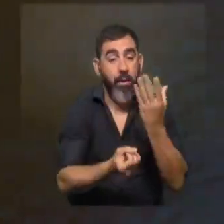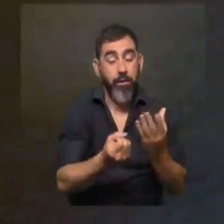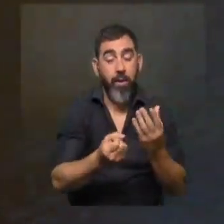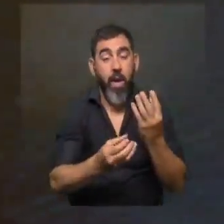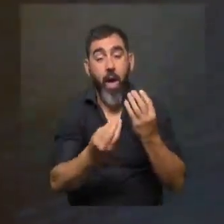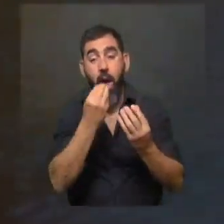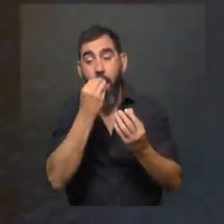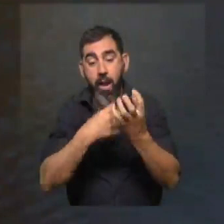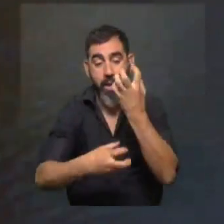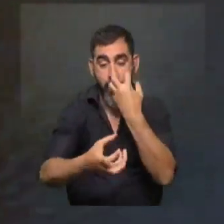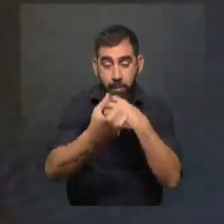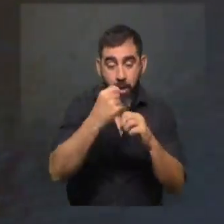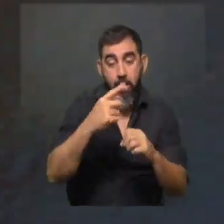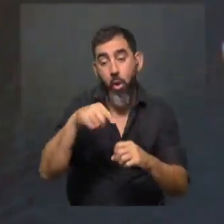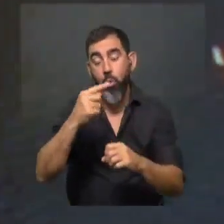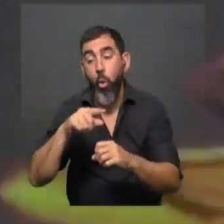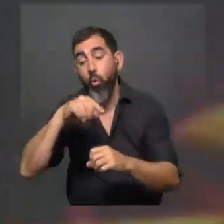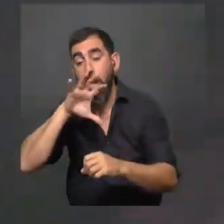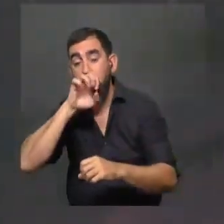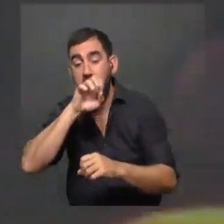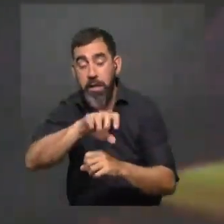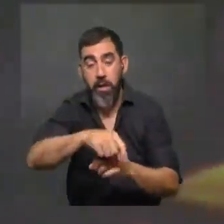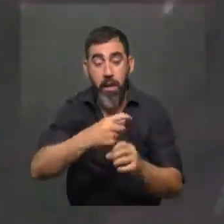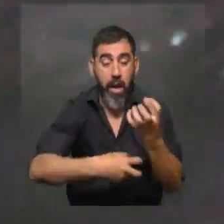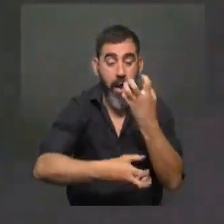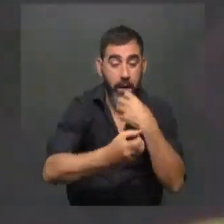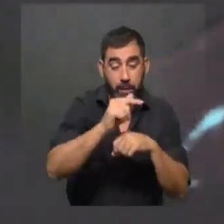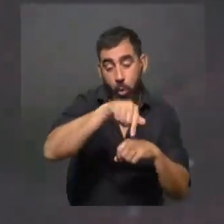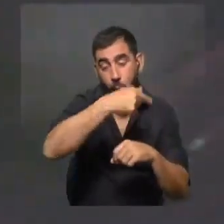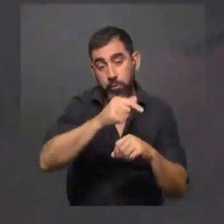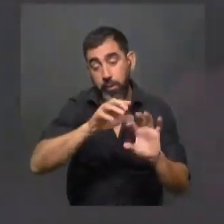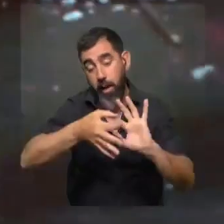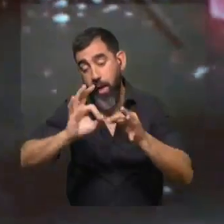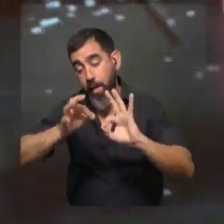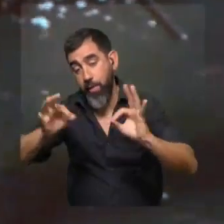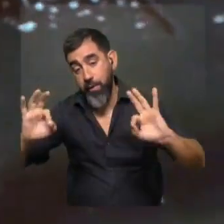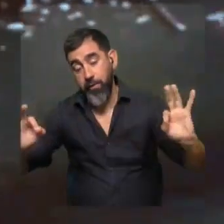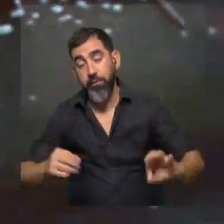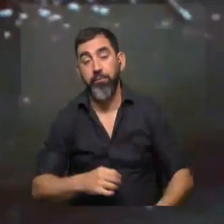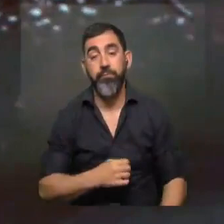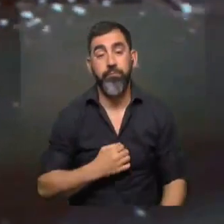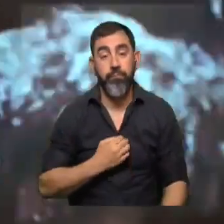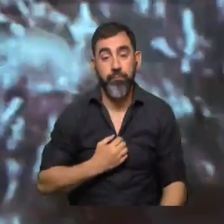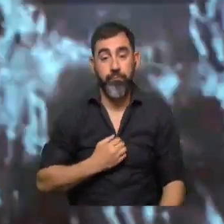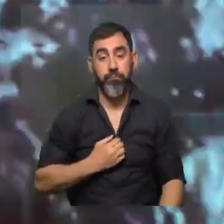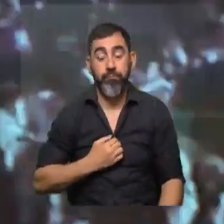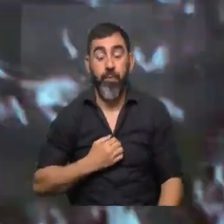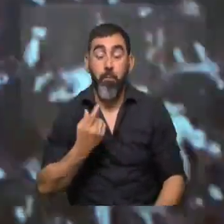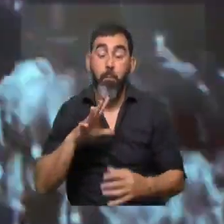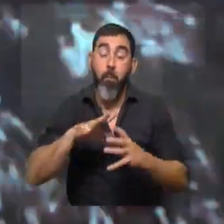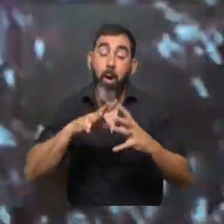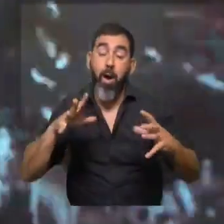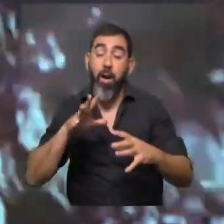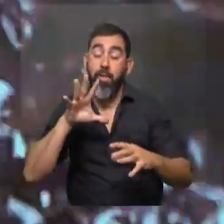que se alimenta de una planta, después un carnívoro que se alimenta de ese herbívoro y ahí la cadena. Aquello del pez grande se come el pez chico,